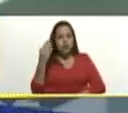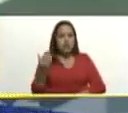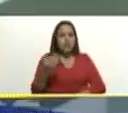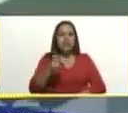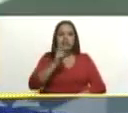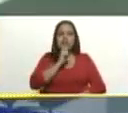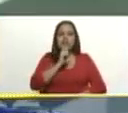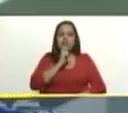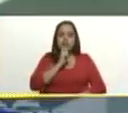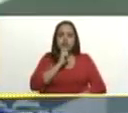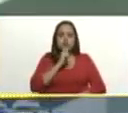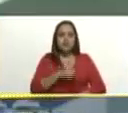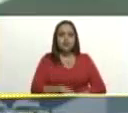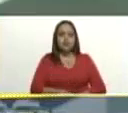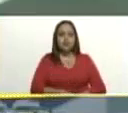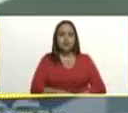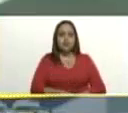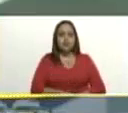difíciles y complejos.